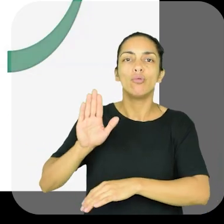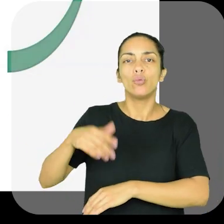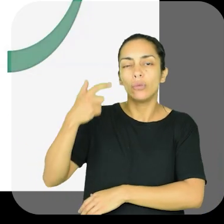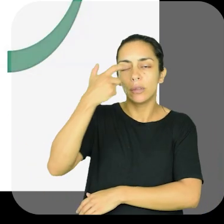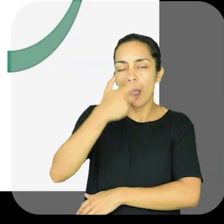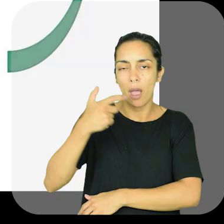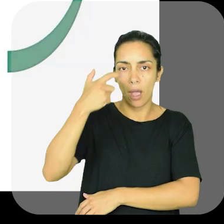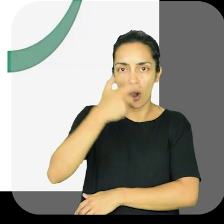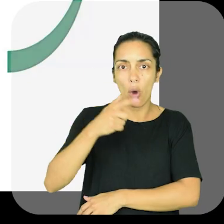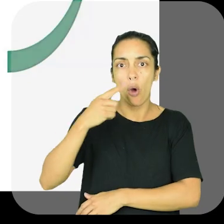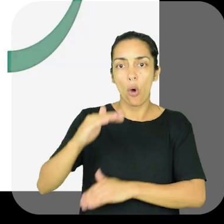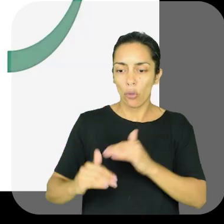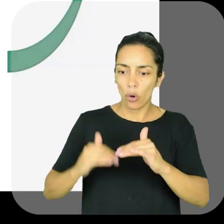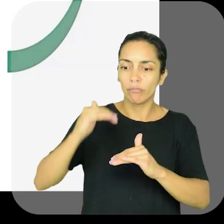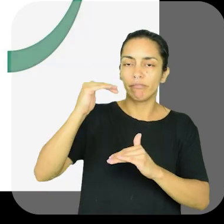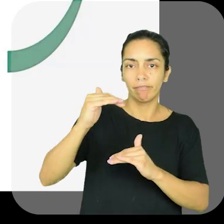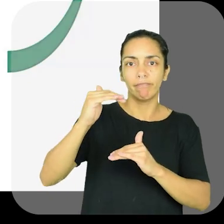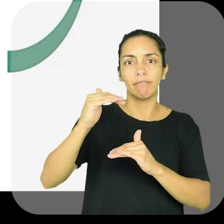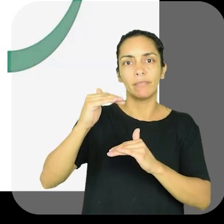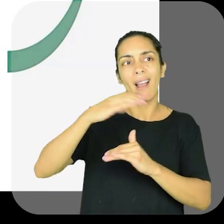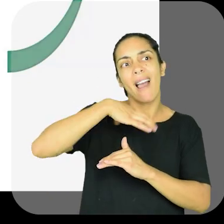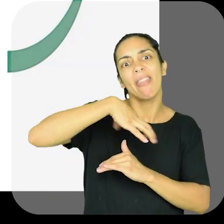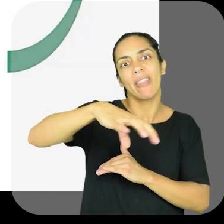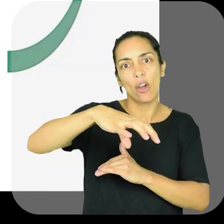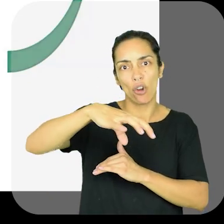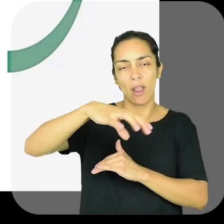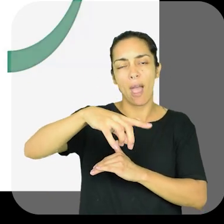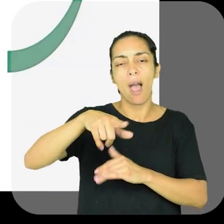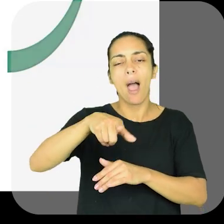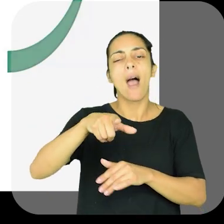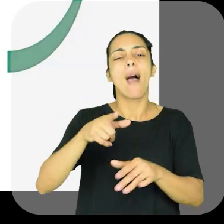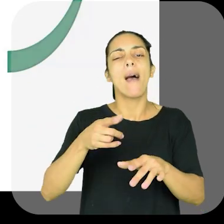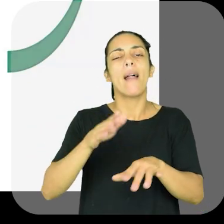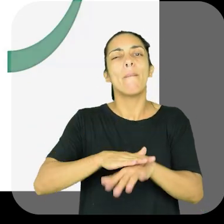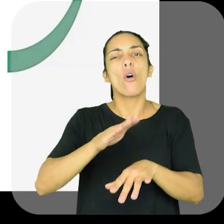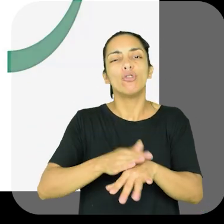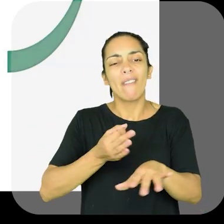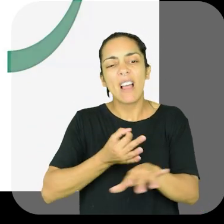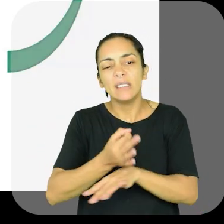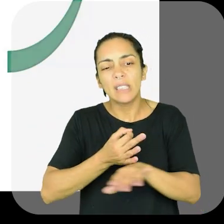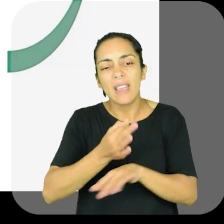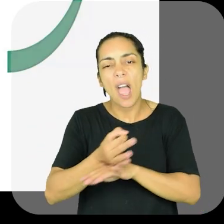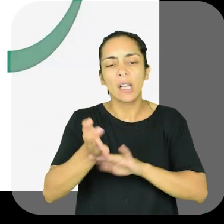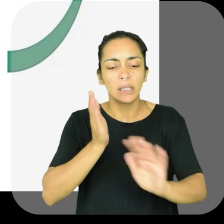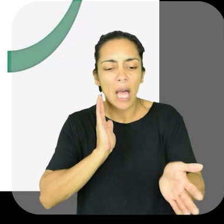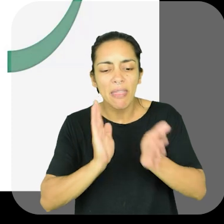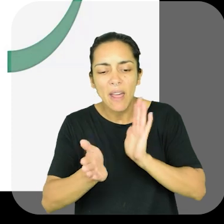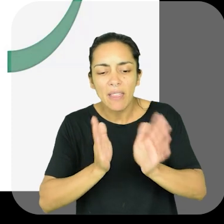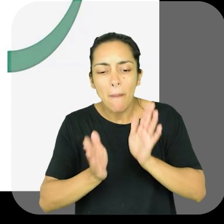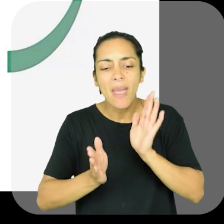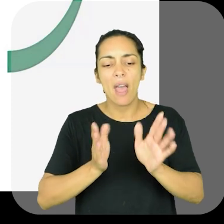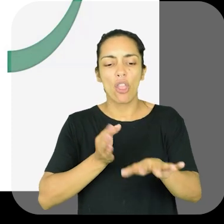categoría importante es la tiflología. Es esa disciplina que se encarga de la enseñanza, la habilitación, la rehabilitación de personas